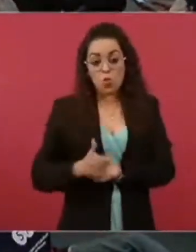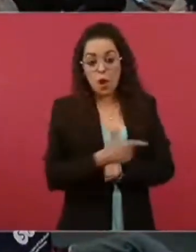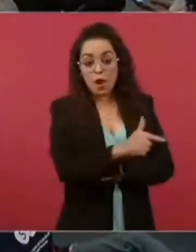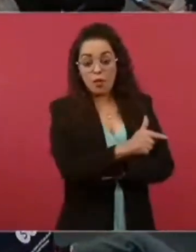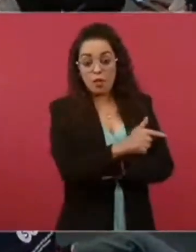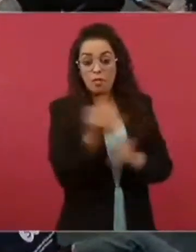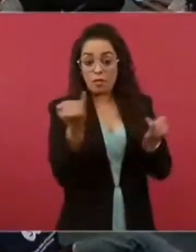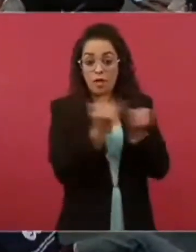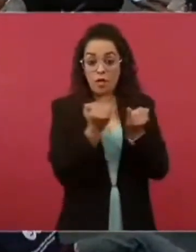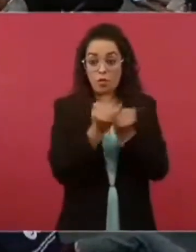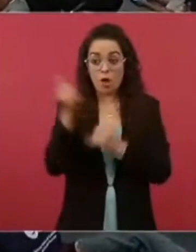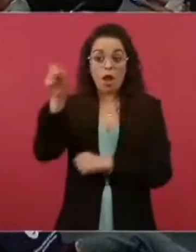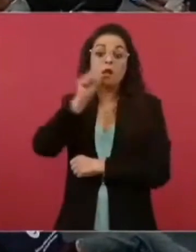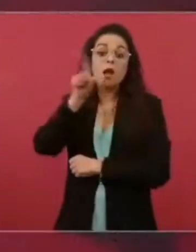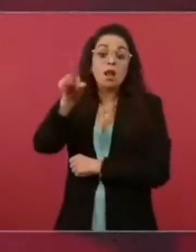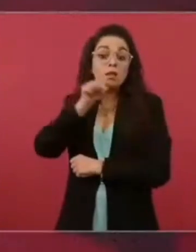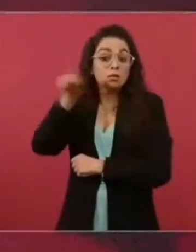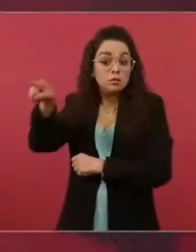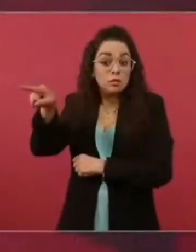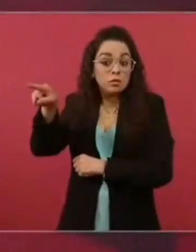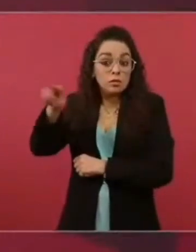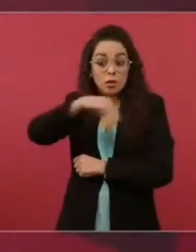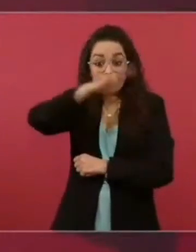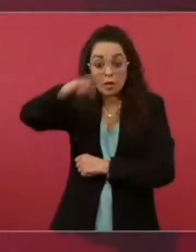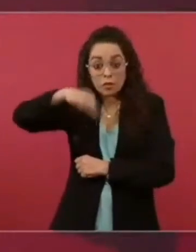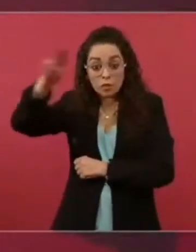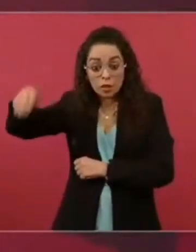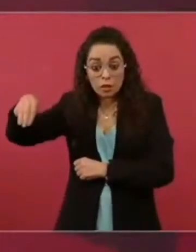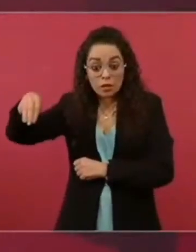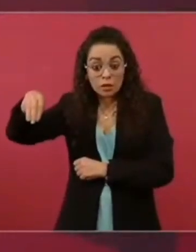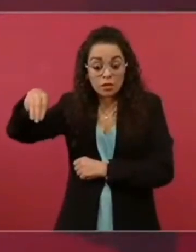en Michoacán, ni en Sinaloa,